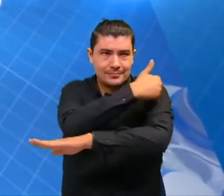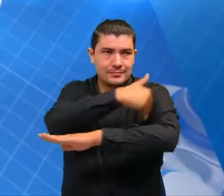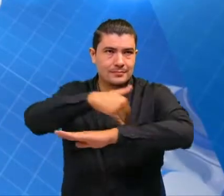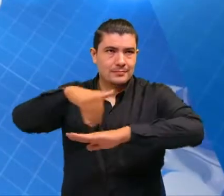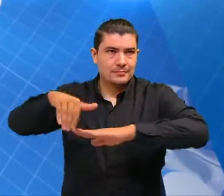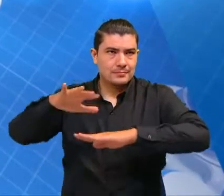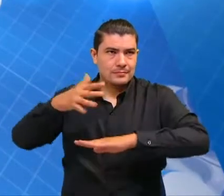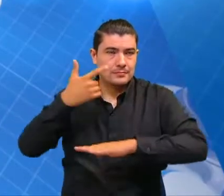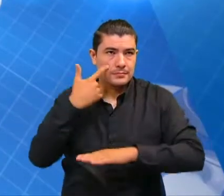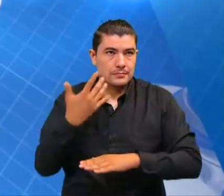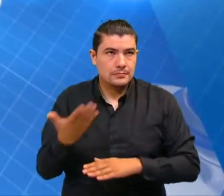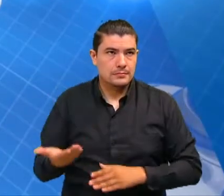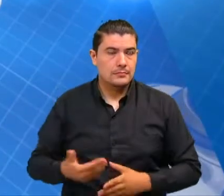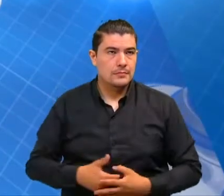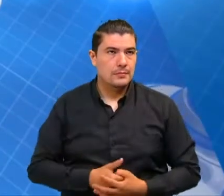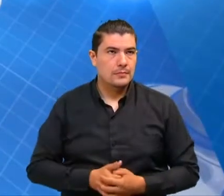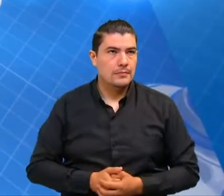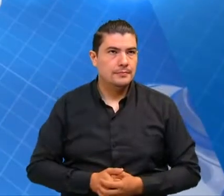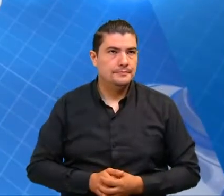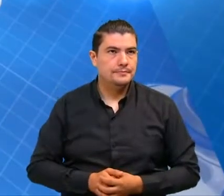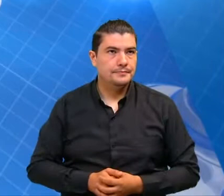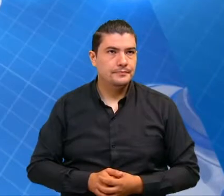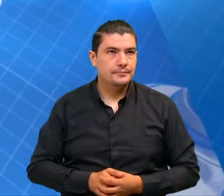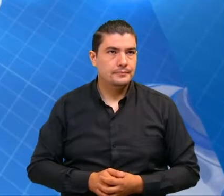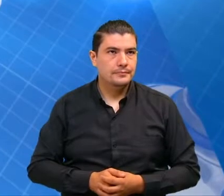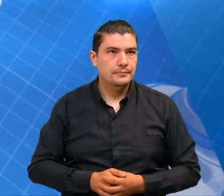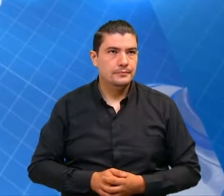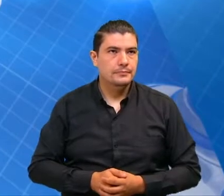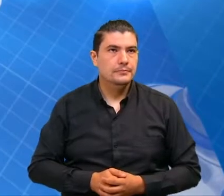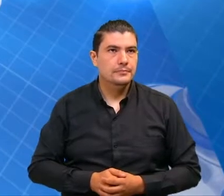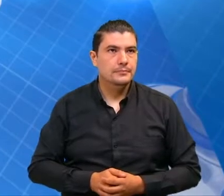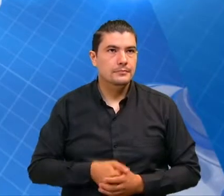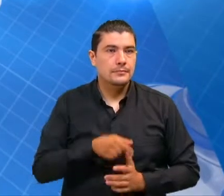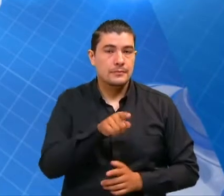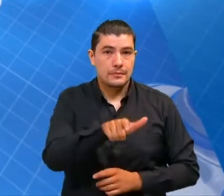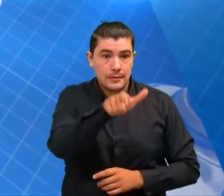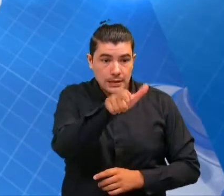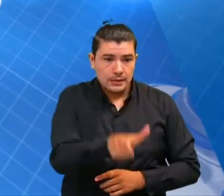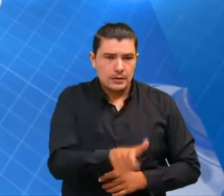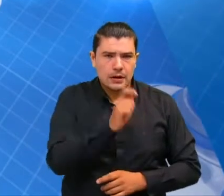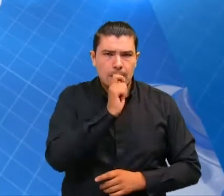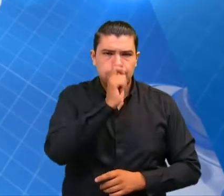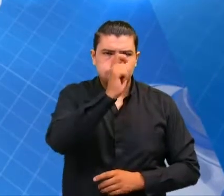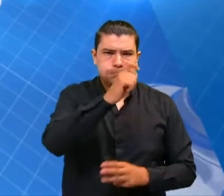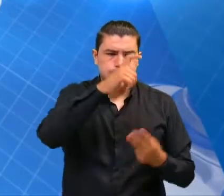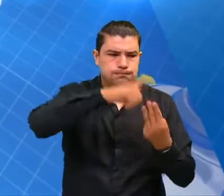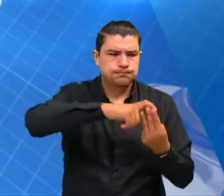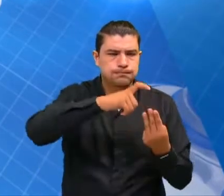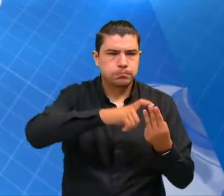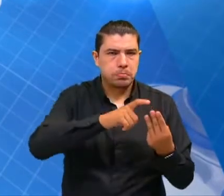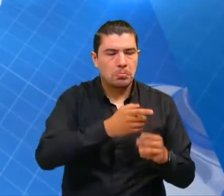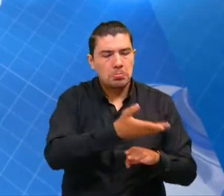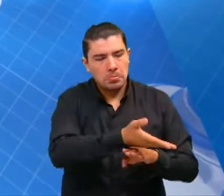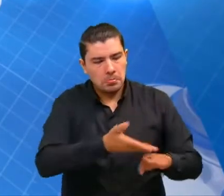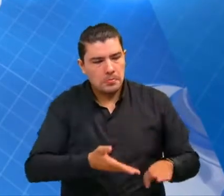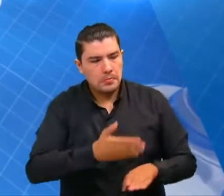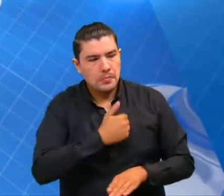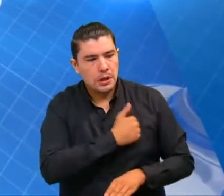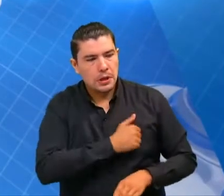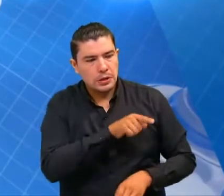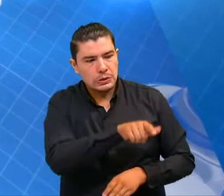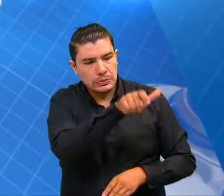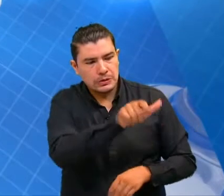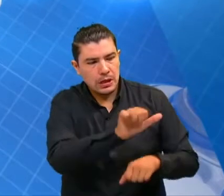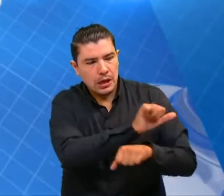15 con calle 56, donde un alférez es agredido luego de solicitarle la documentación necesaria a un conductor